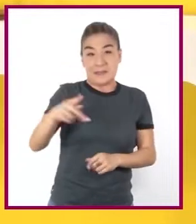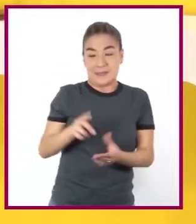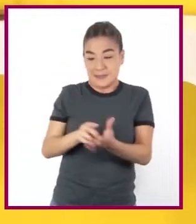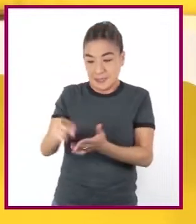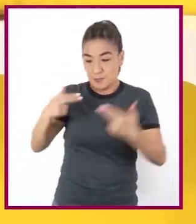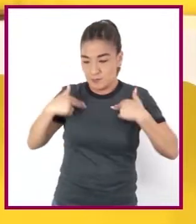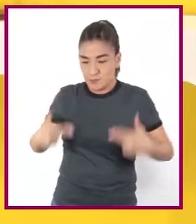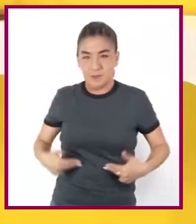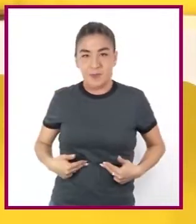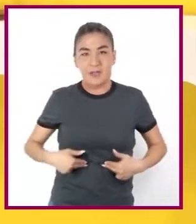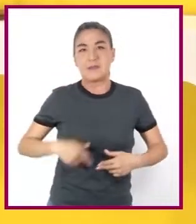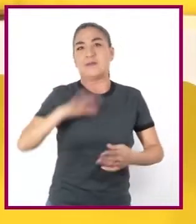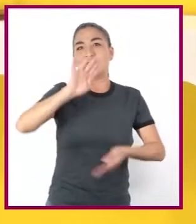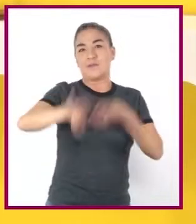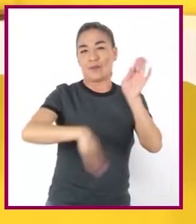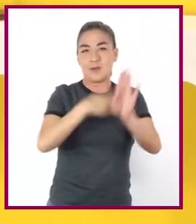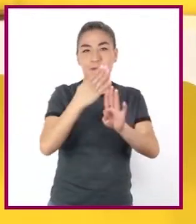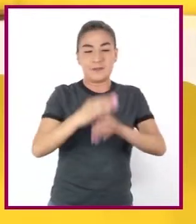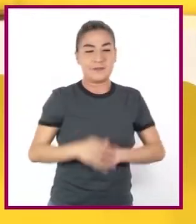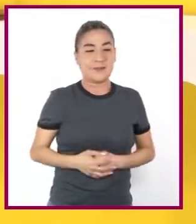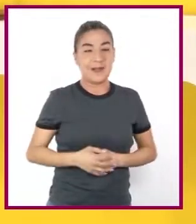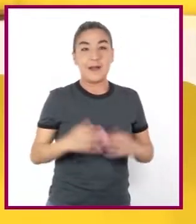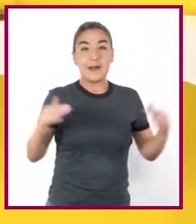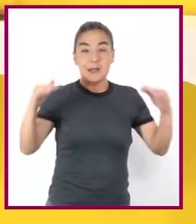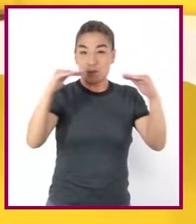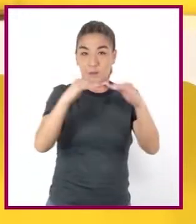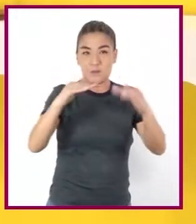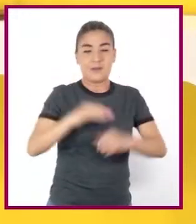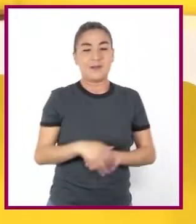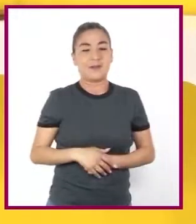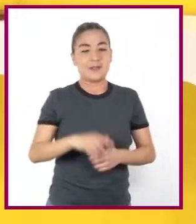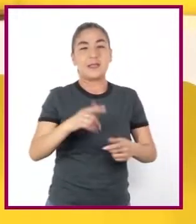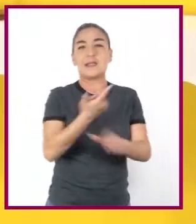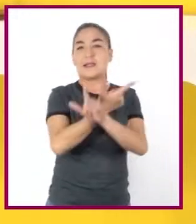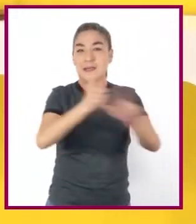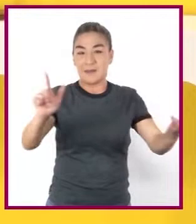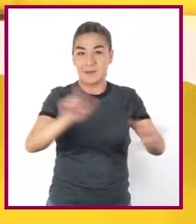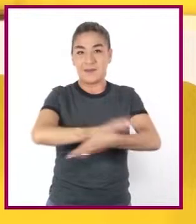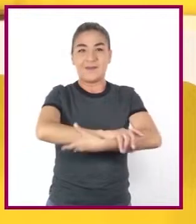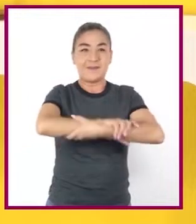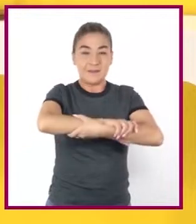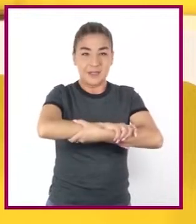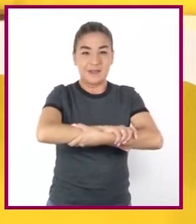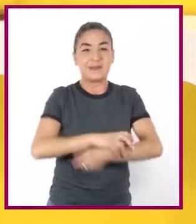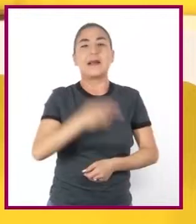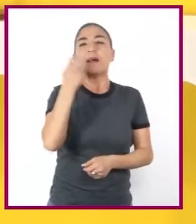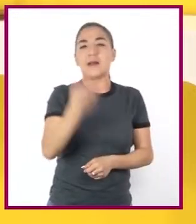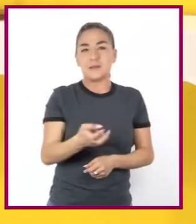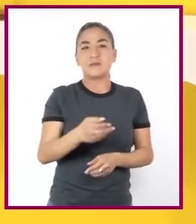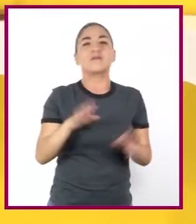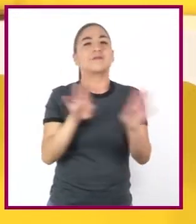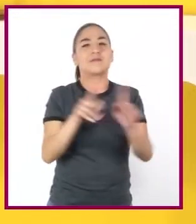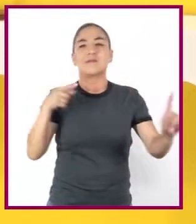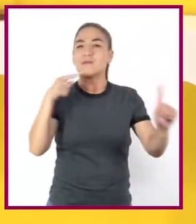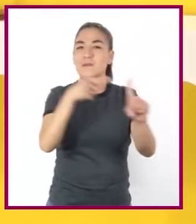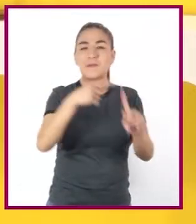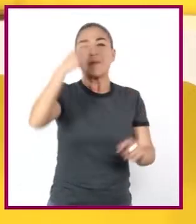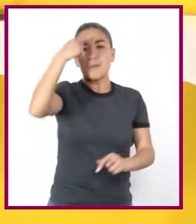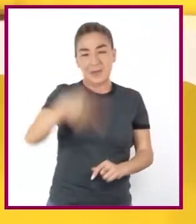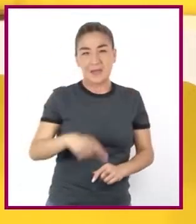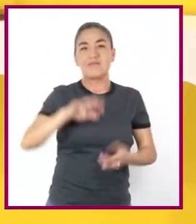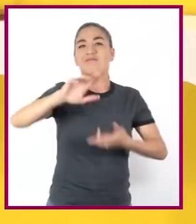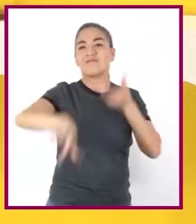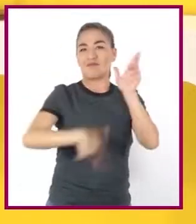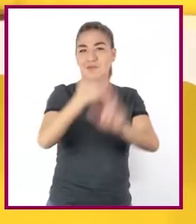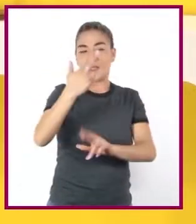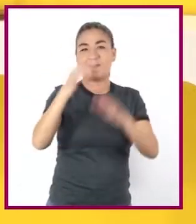en el mundo. La igualdad, la libertad y la fraternidad fueron los principios que orientaron la